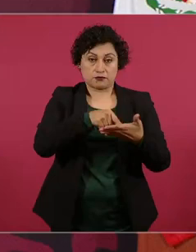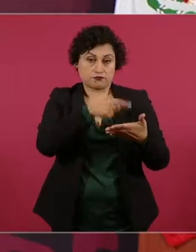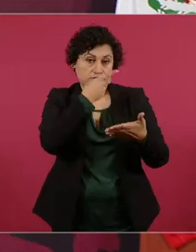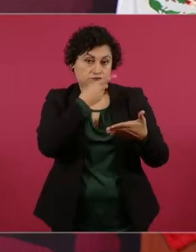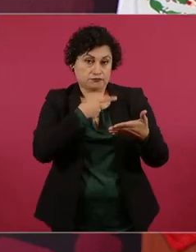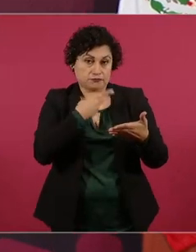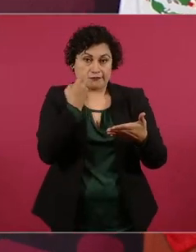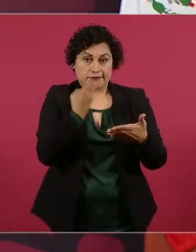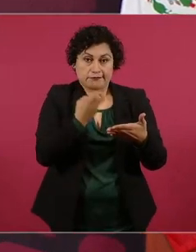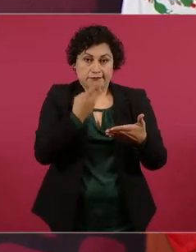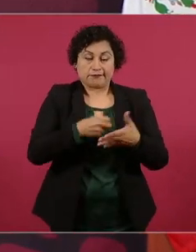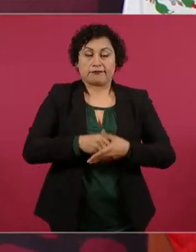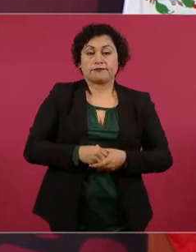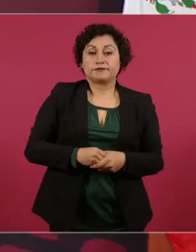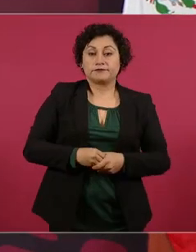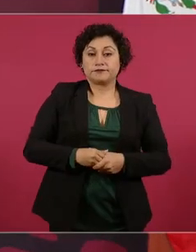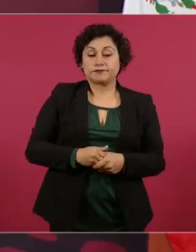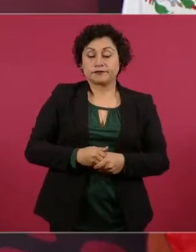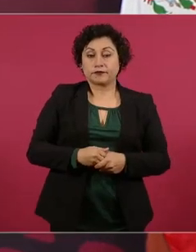estando